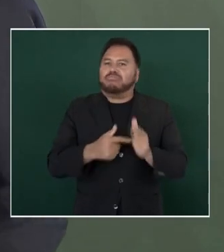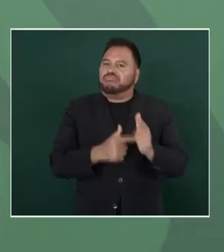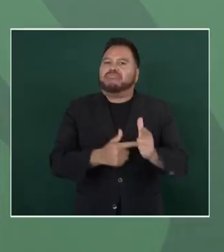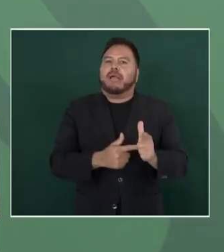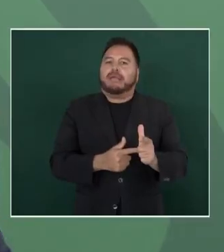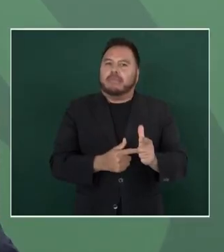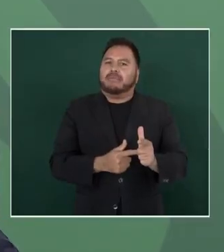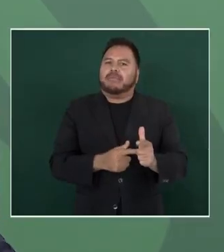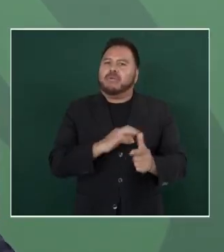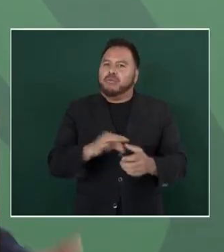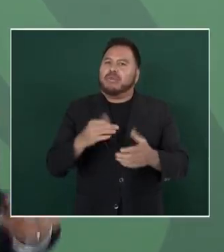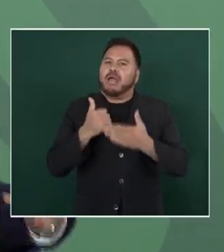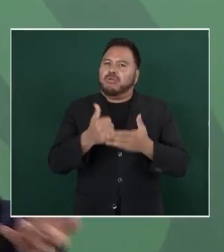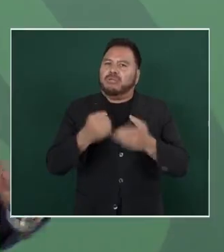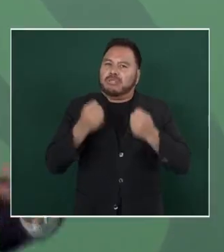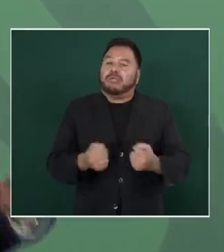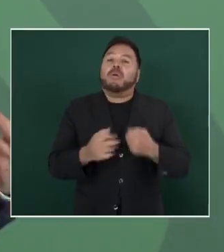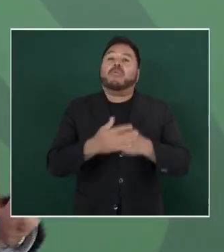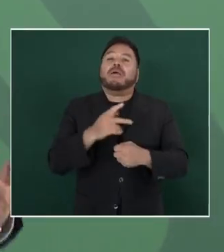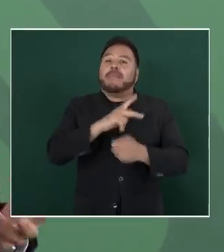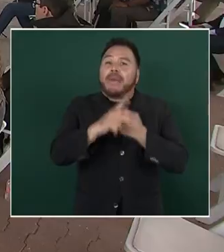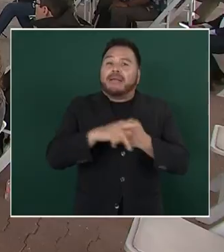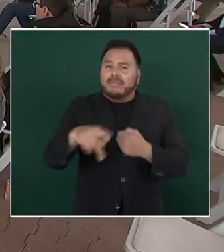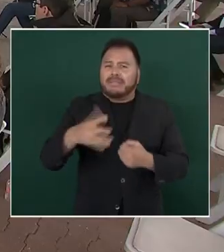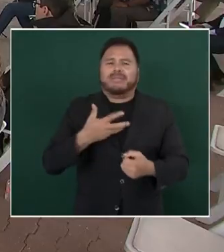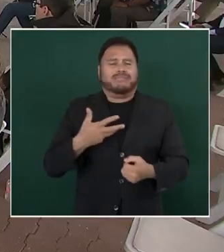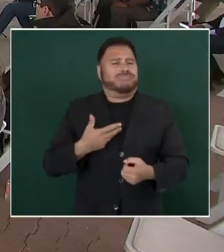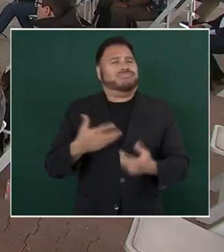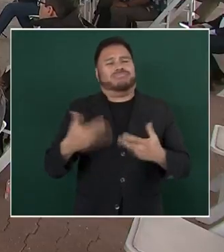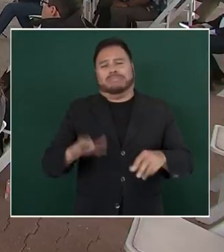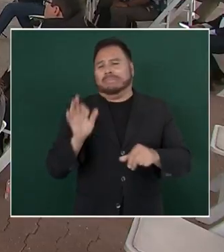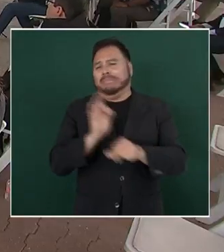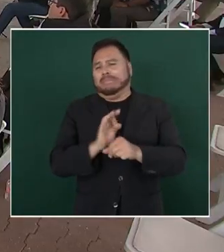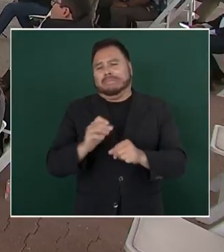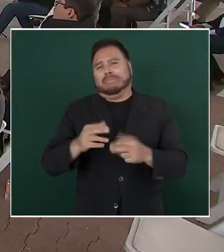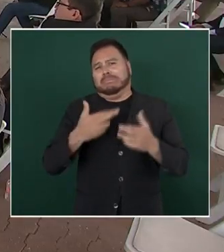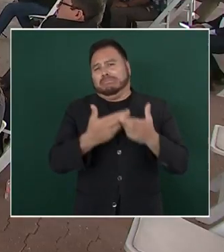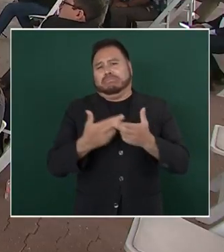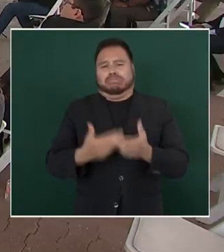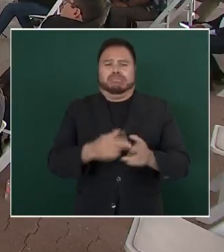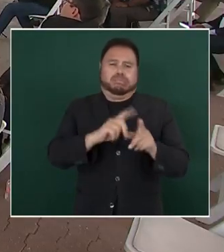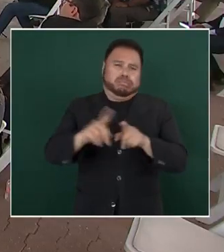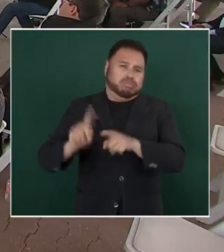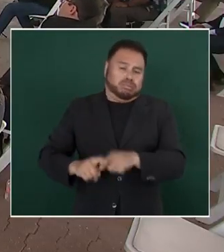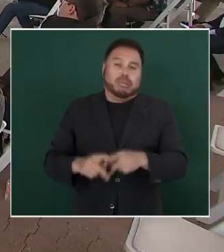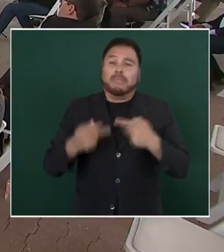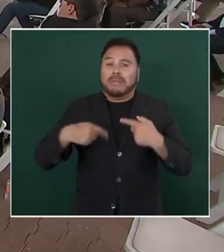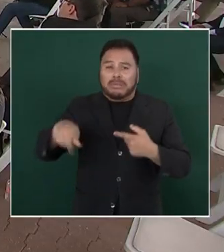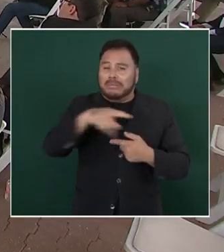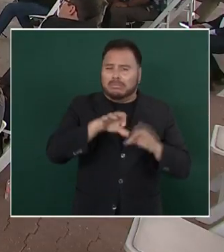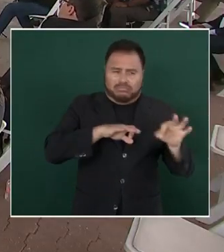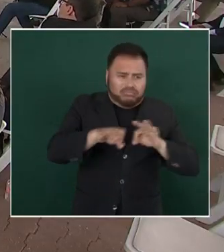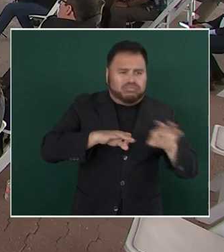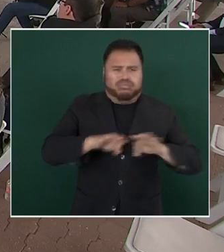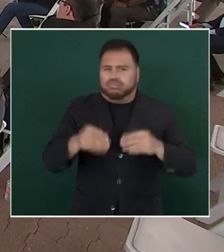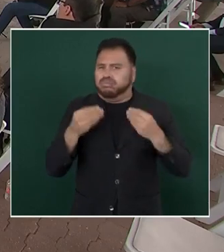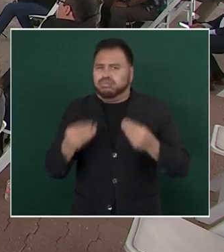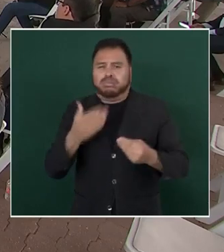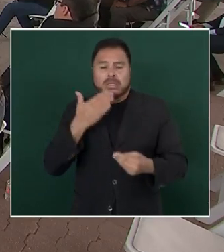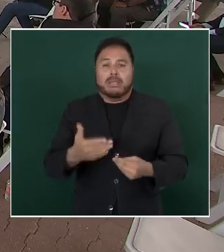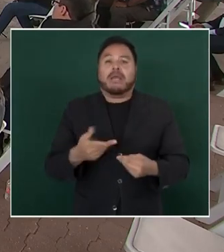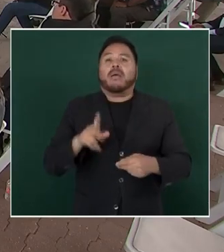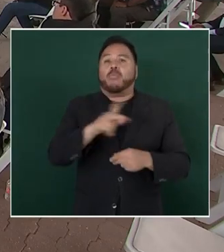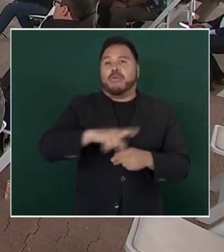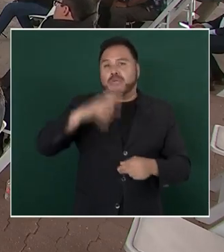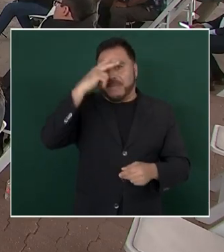puede garantizar porque nuestro país tiene muchos recursos, tiene un pueblo extraordinario, trabajador. El pueblo de México es de los